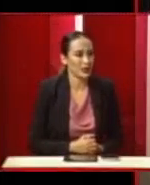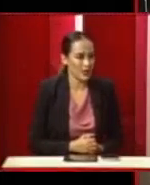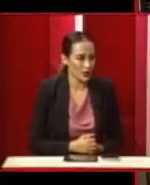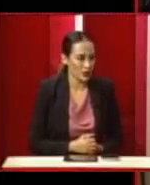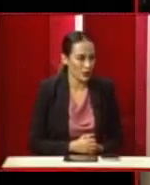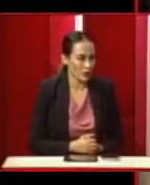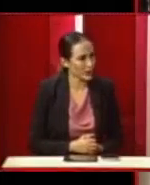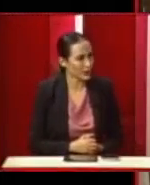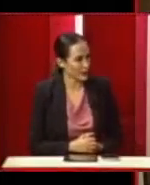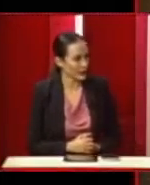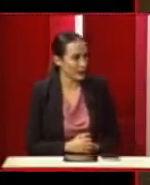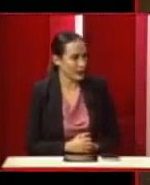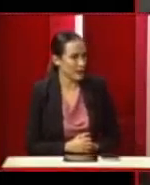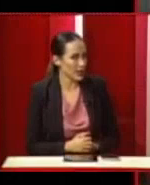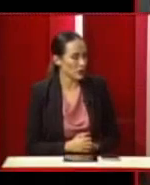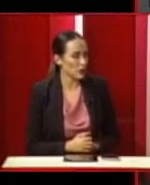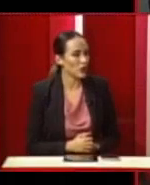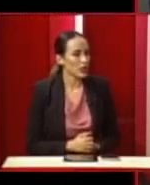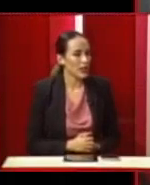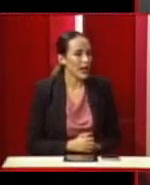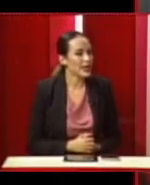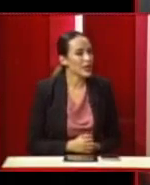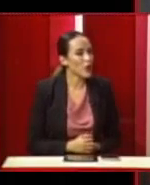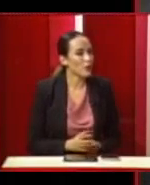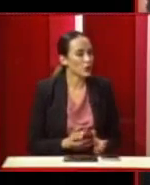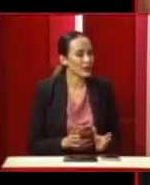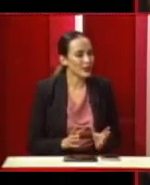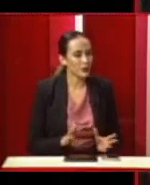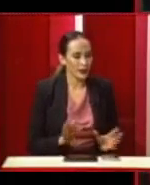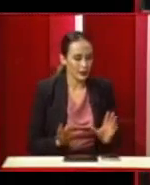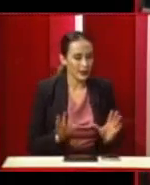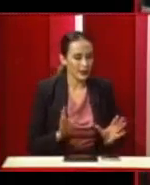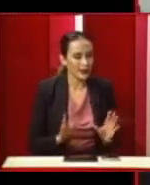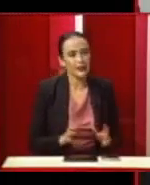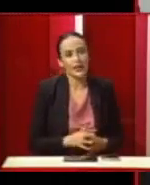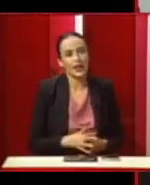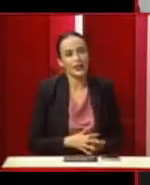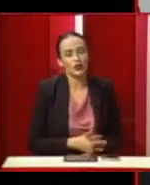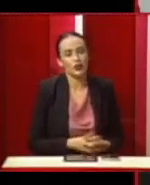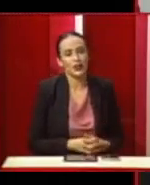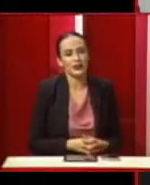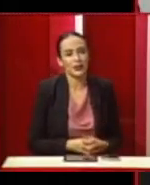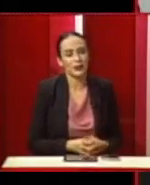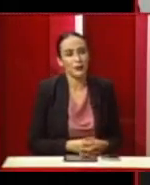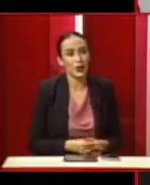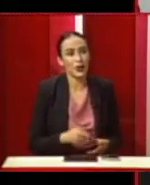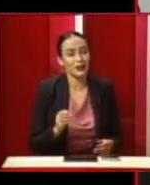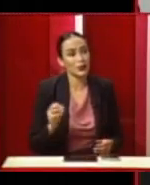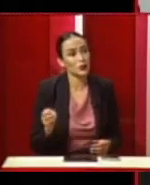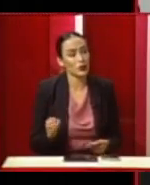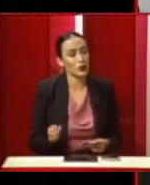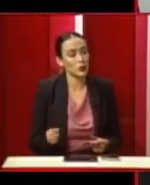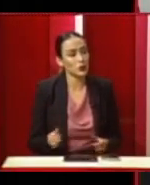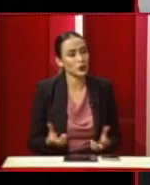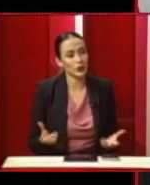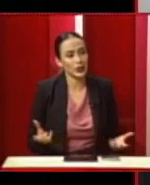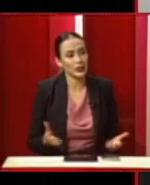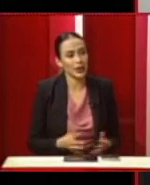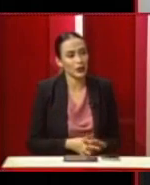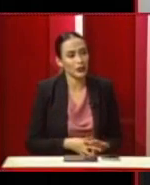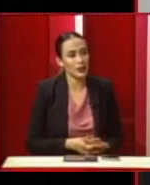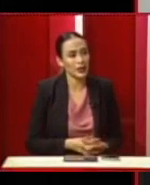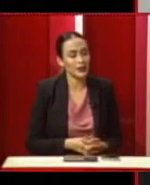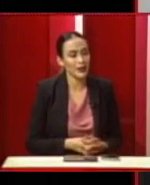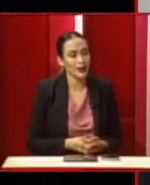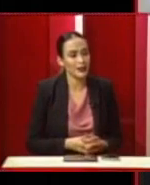los pandilleros entonces también no hay opiniones después bastante variadas sobre este tema pero este es uno de los puntos que